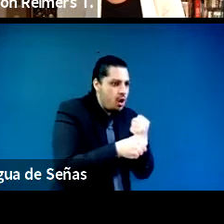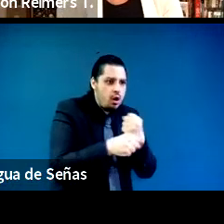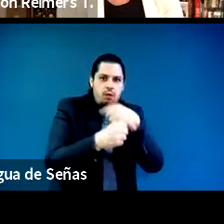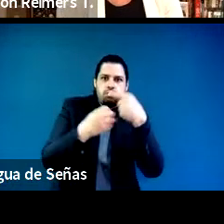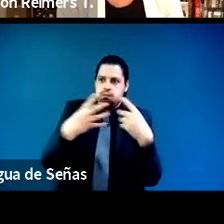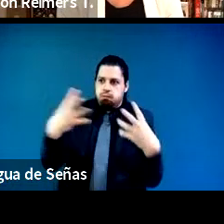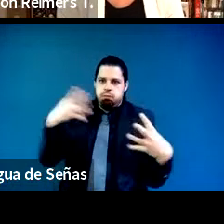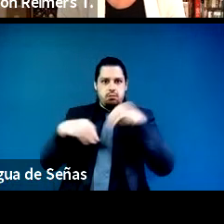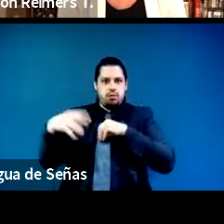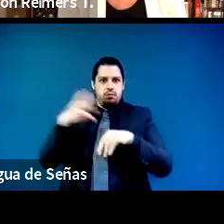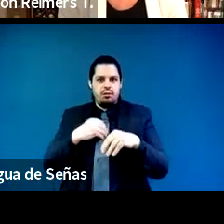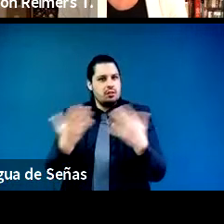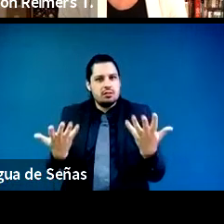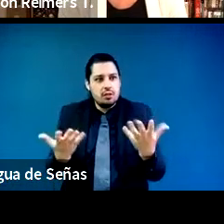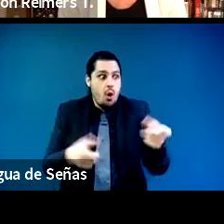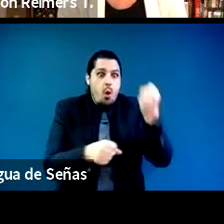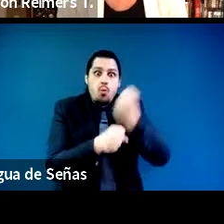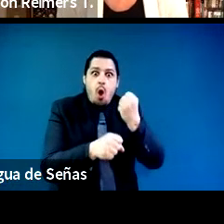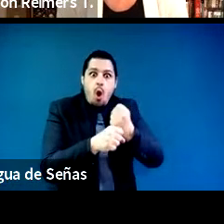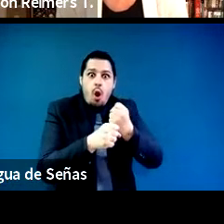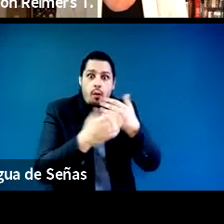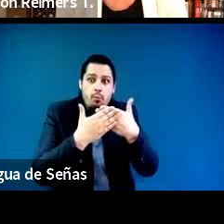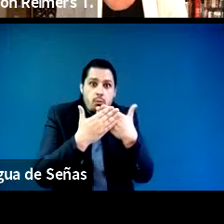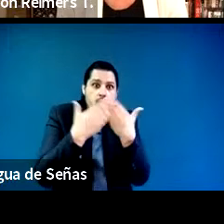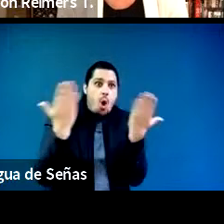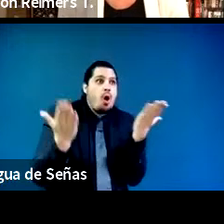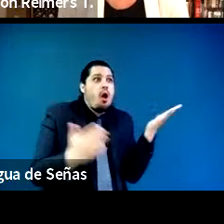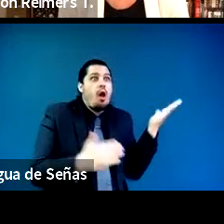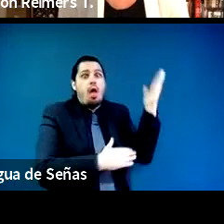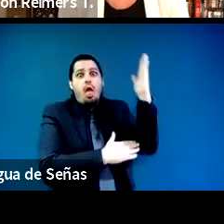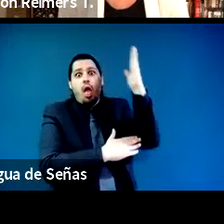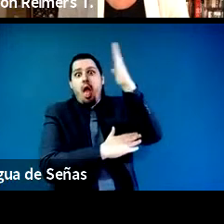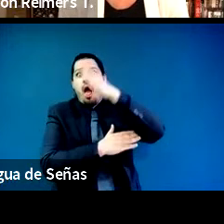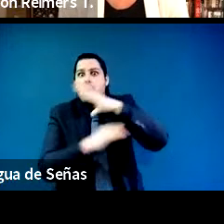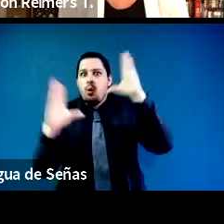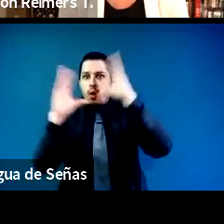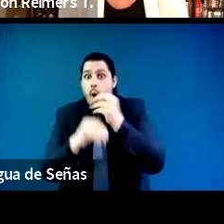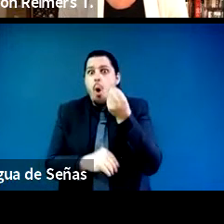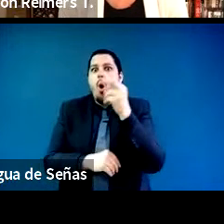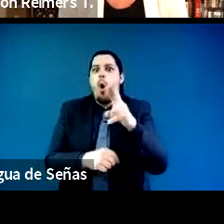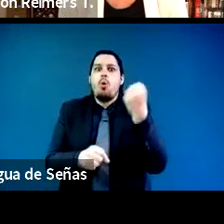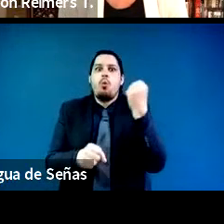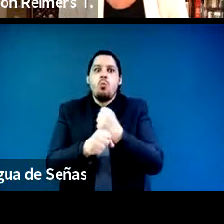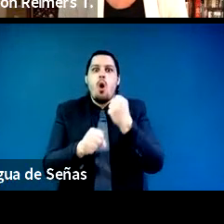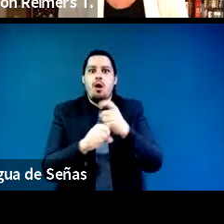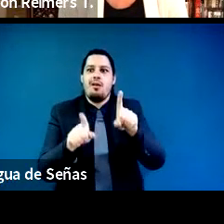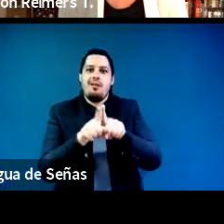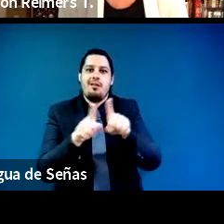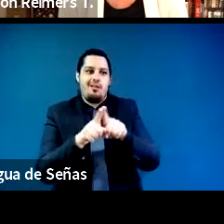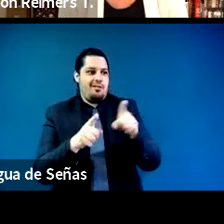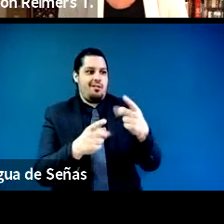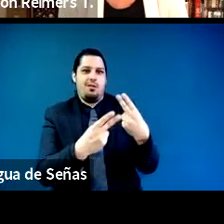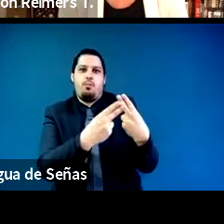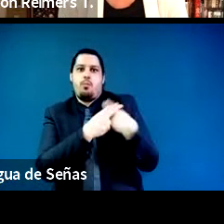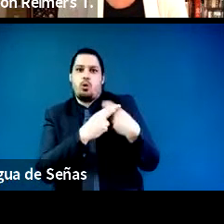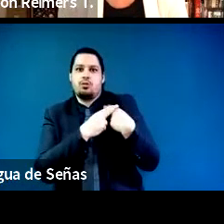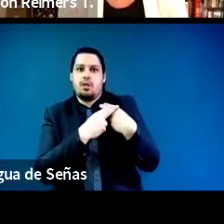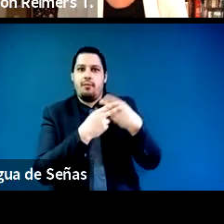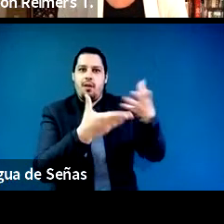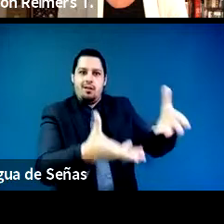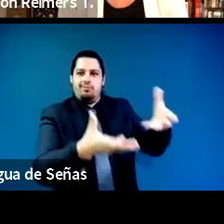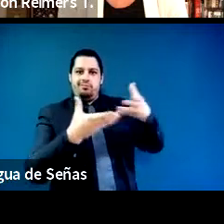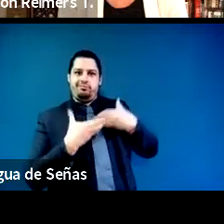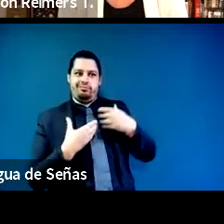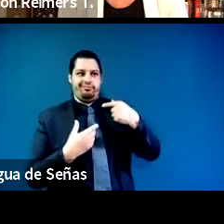con empleos con seguridad social, para poder pelear ascensos, para poder pelear